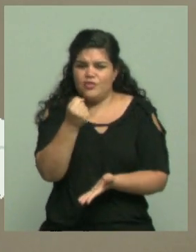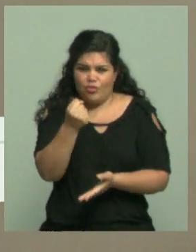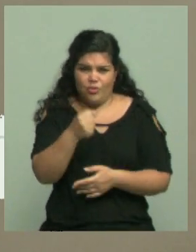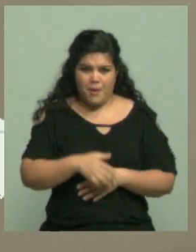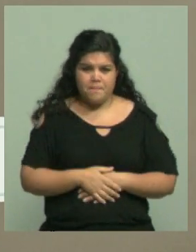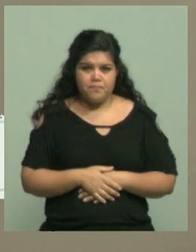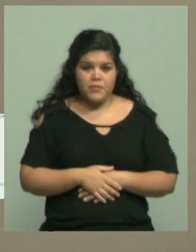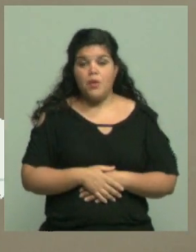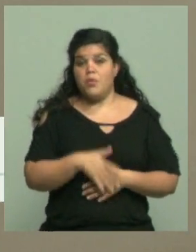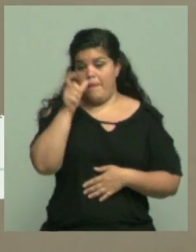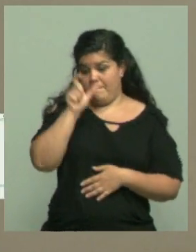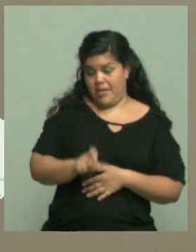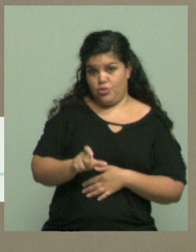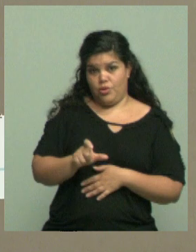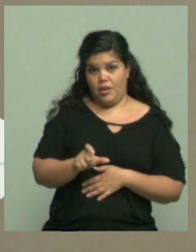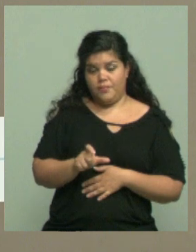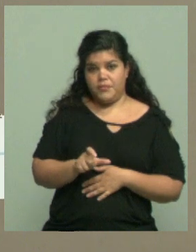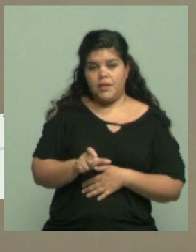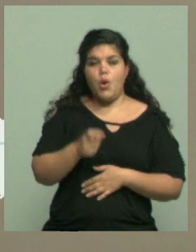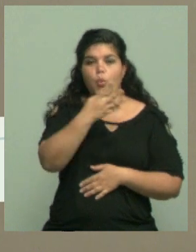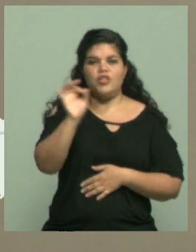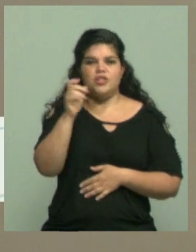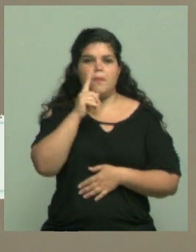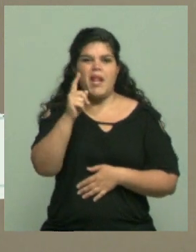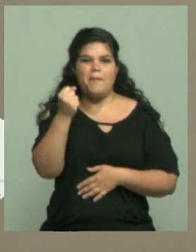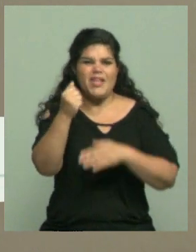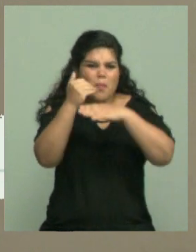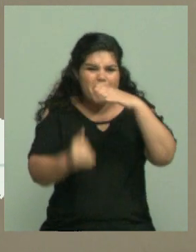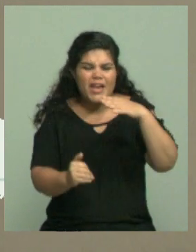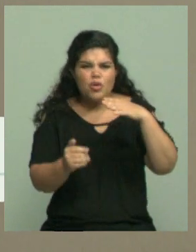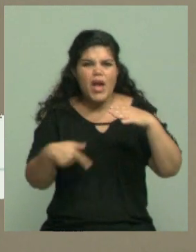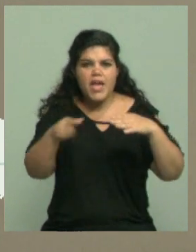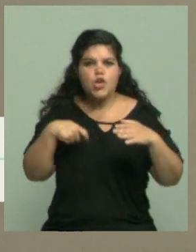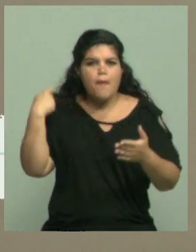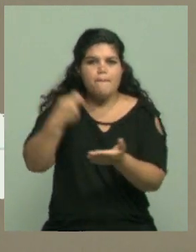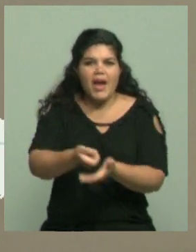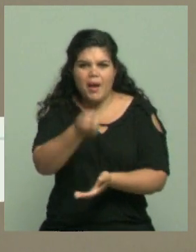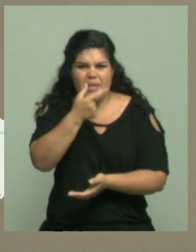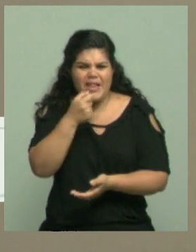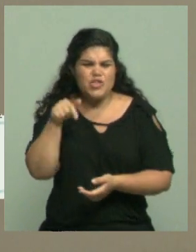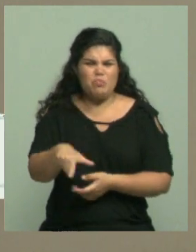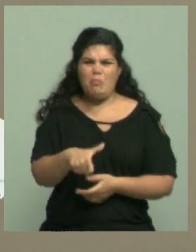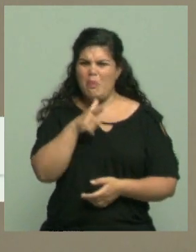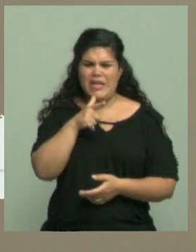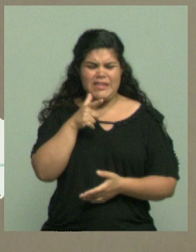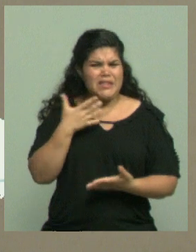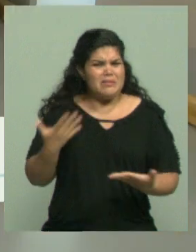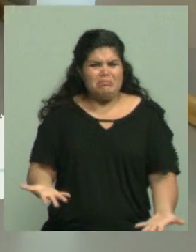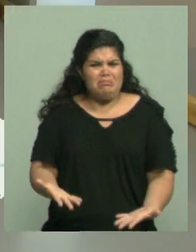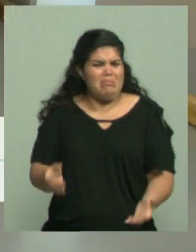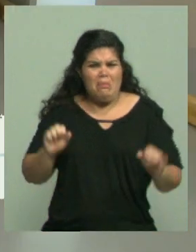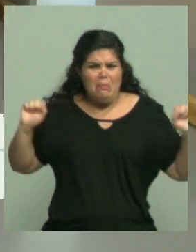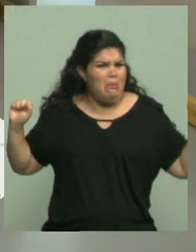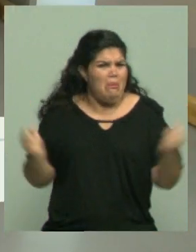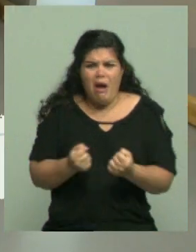remedio a alguien que gana menos de 400.000 pesos, uno entiende que no, es hasta cruel, ¿no? Porque hay gente que por ahí un